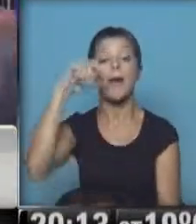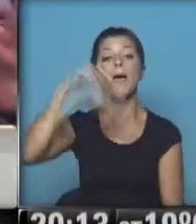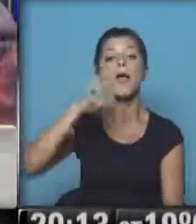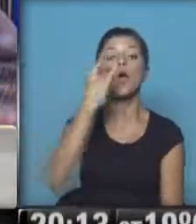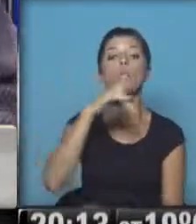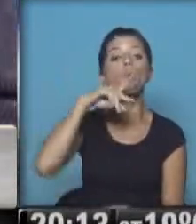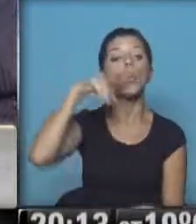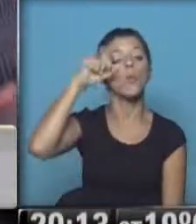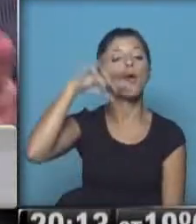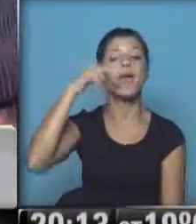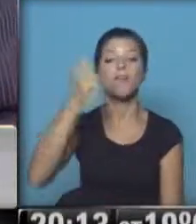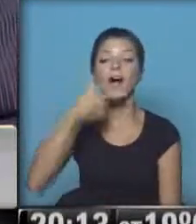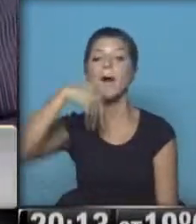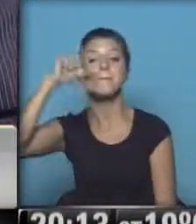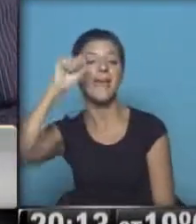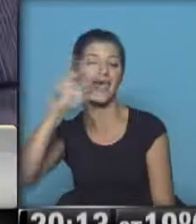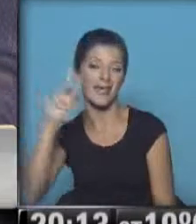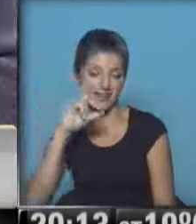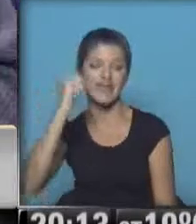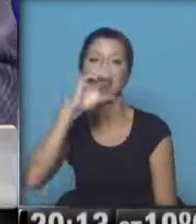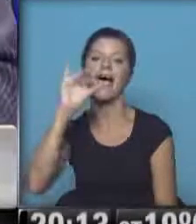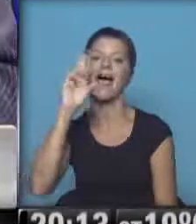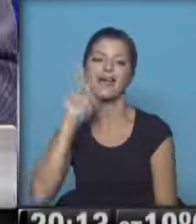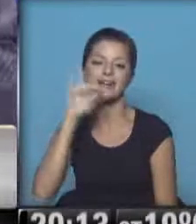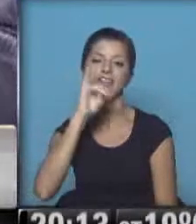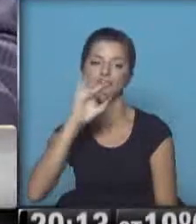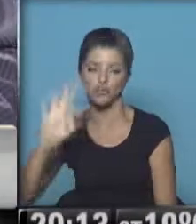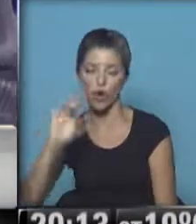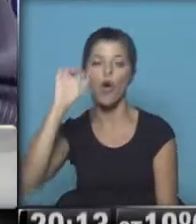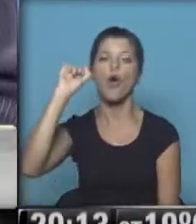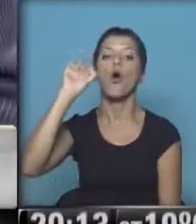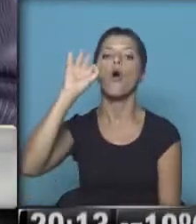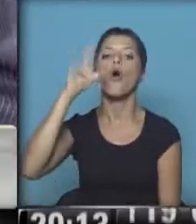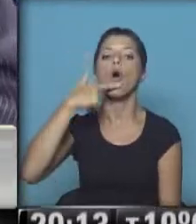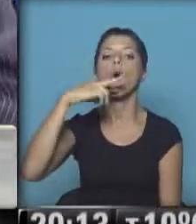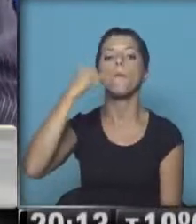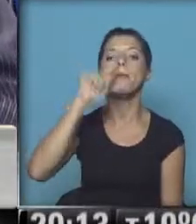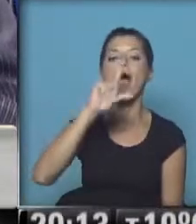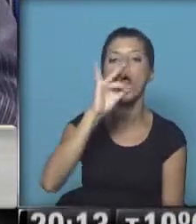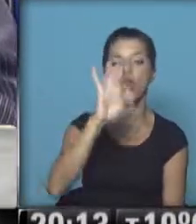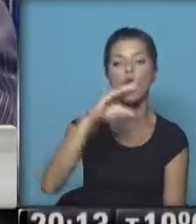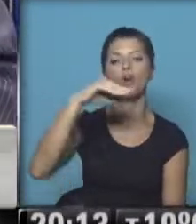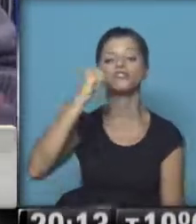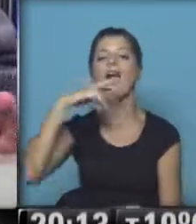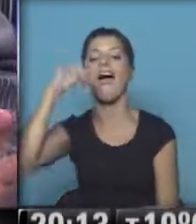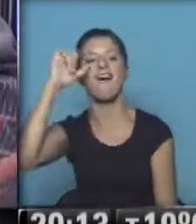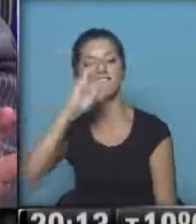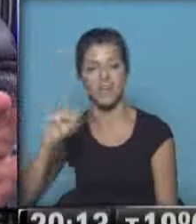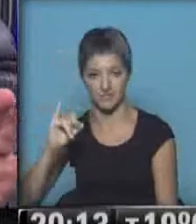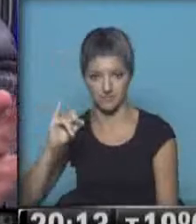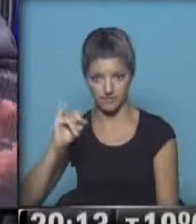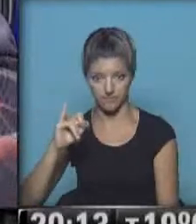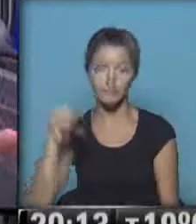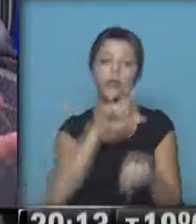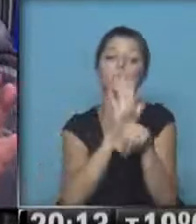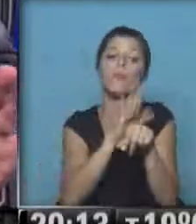el mediocampo habitual, Carrizo, Osvaldo y aquí el ingreso de Chávez. Es el más titular de los